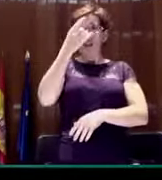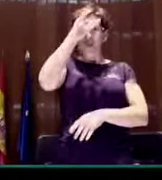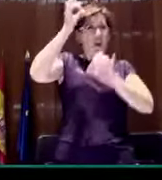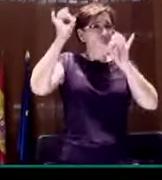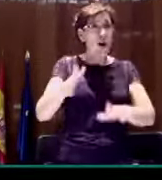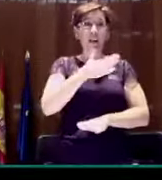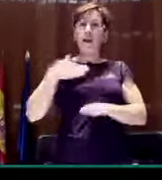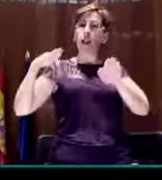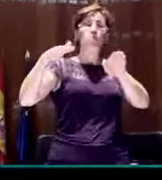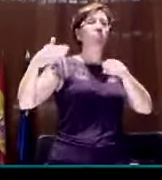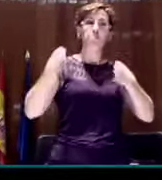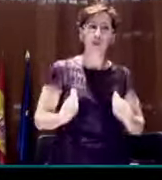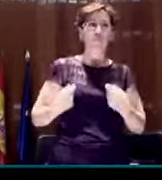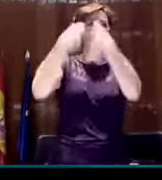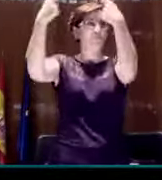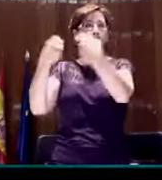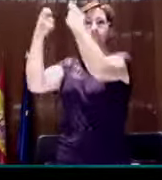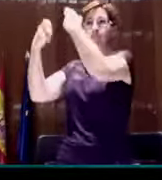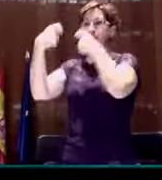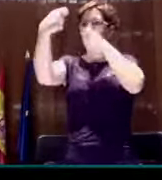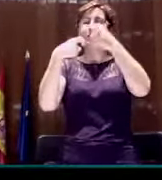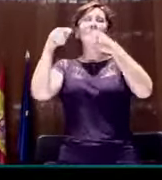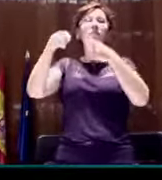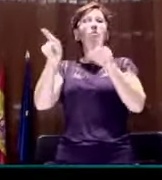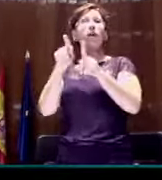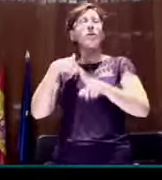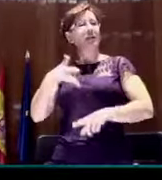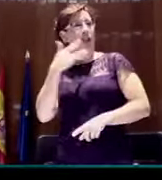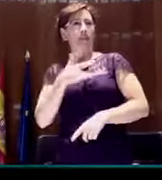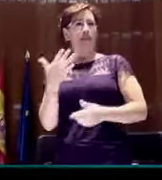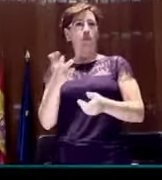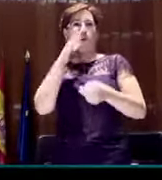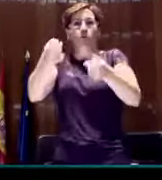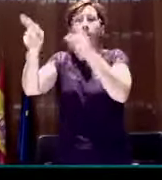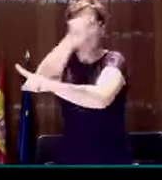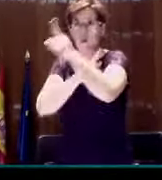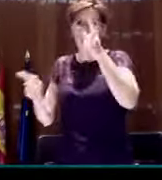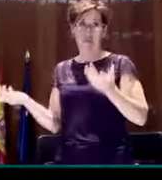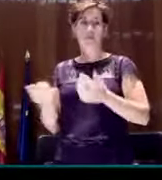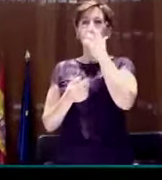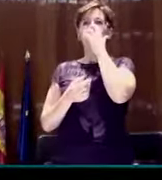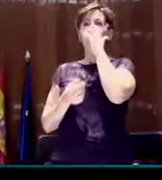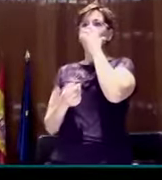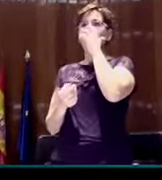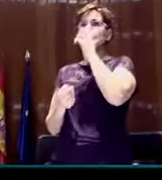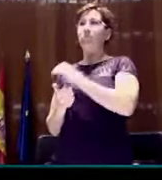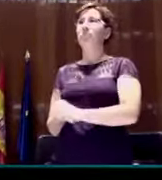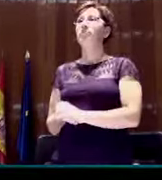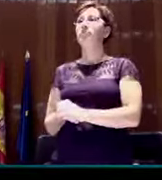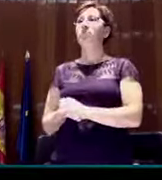avanzar en la misma dirección, ¿no? Entonces, es un poco problemático. Bueno, y eso ha sido hablando de mí,